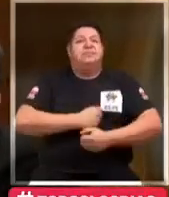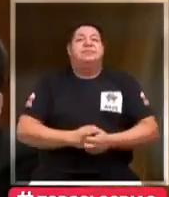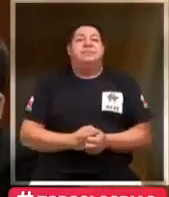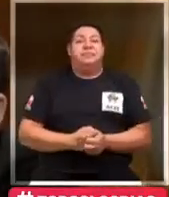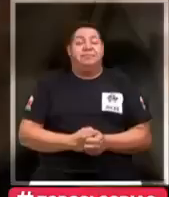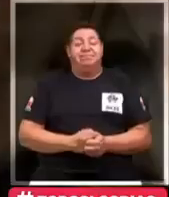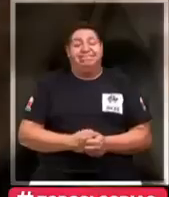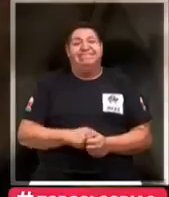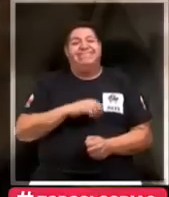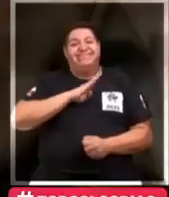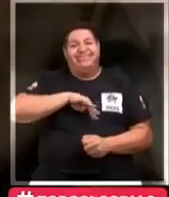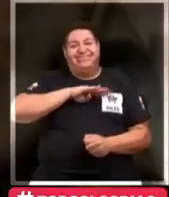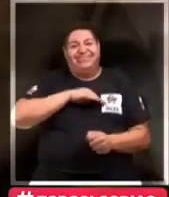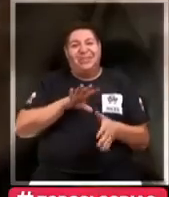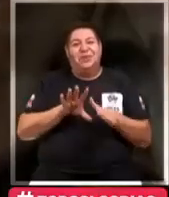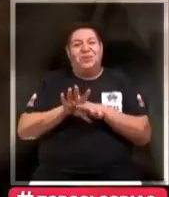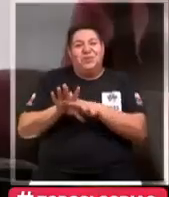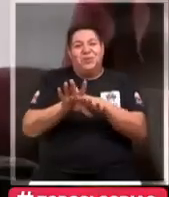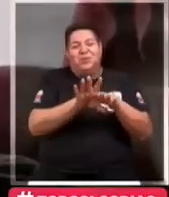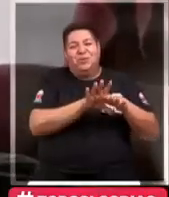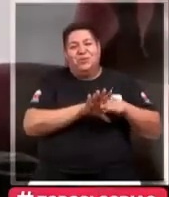Echamos de menos estar todos juntos.